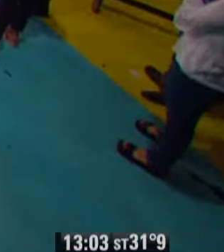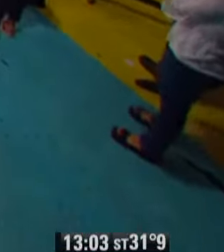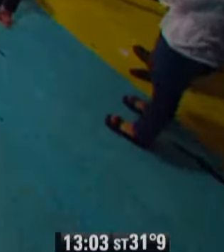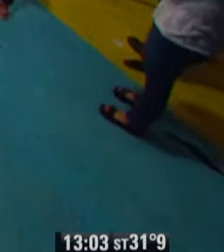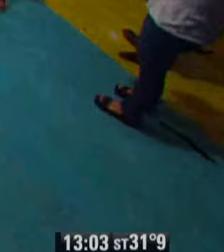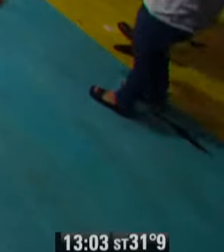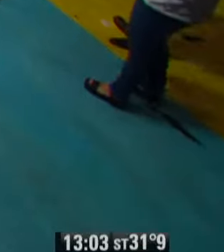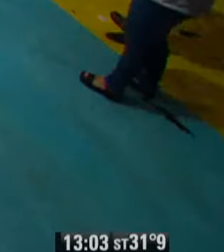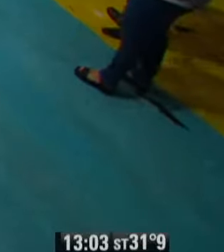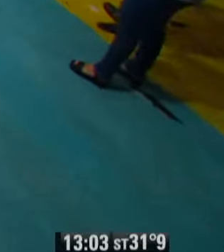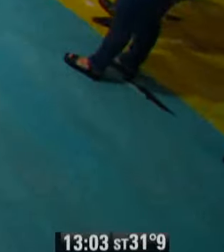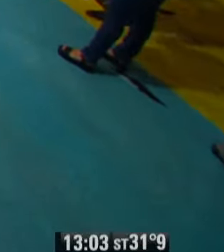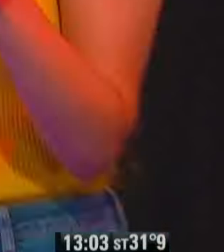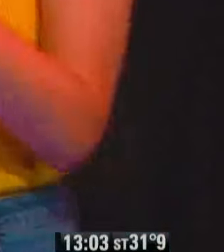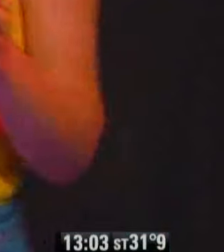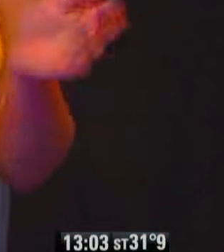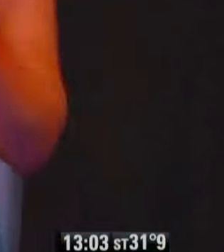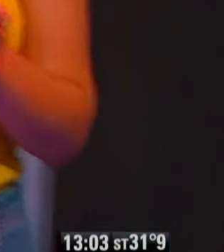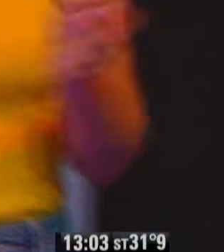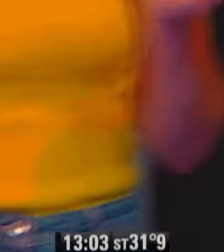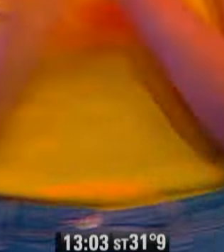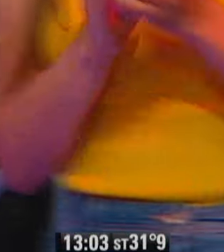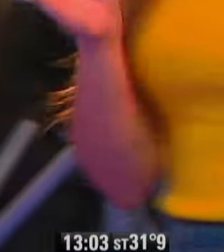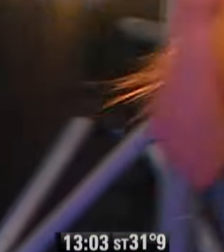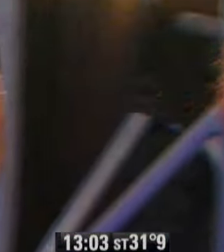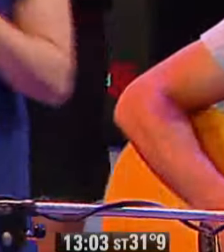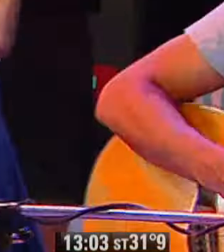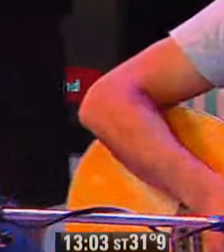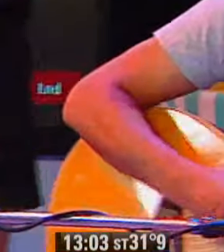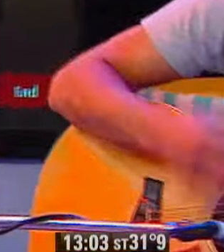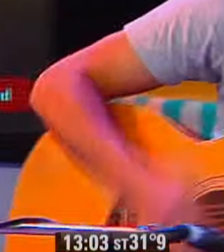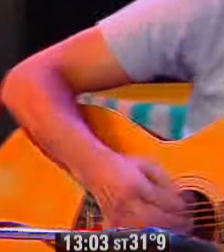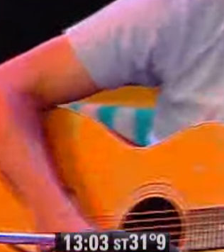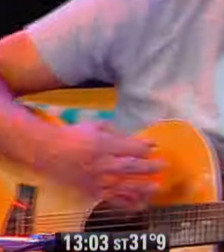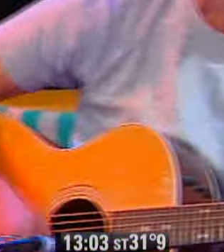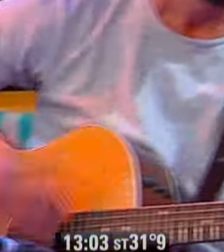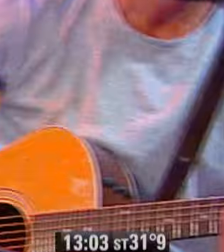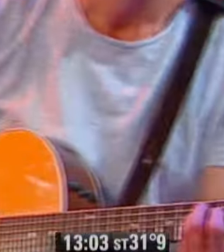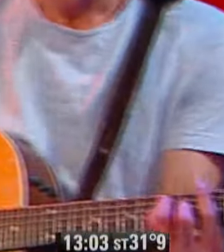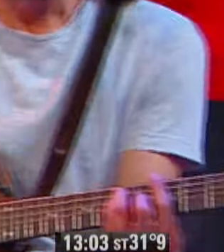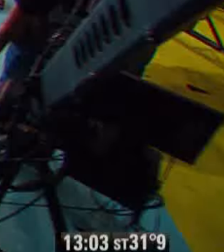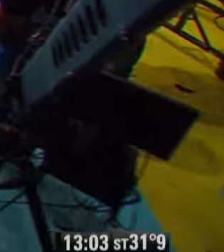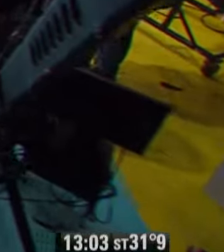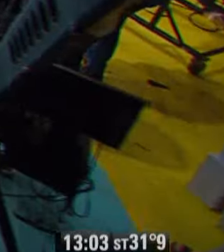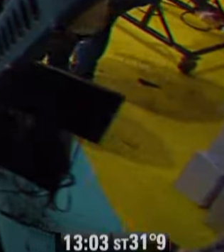a cantar, que me escuchen cuando hablo y que no me hagan llorar.